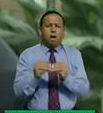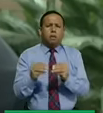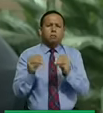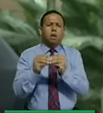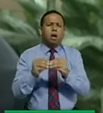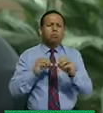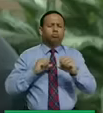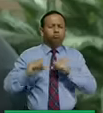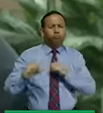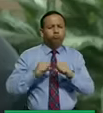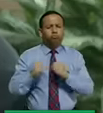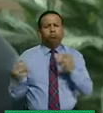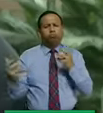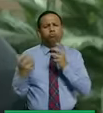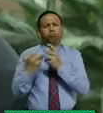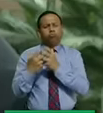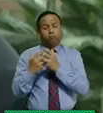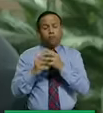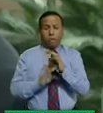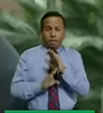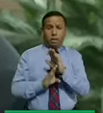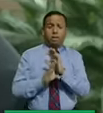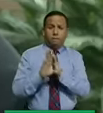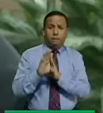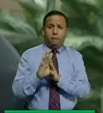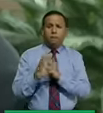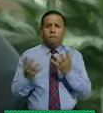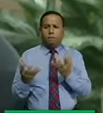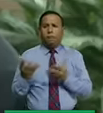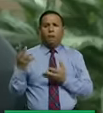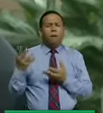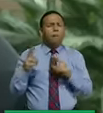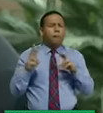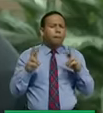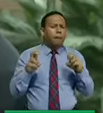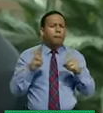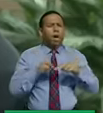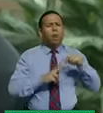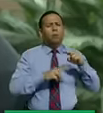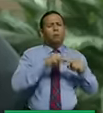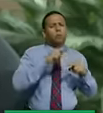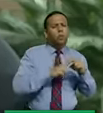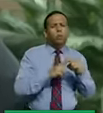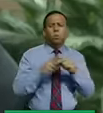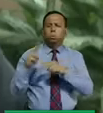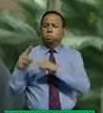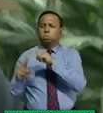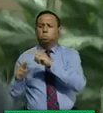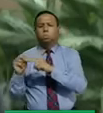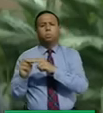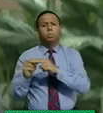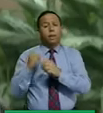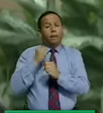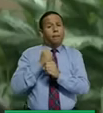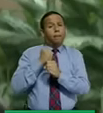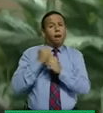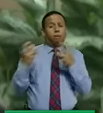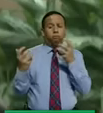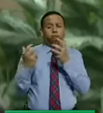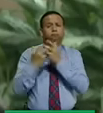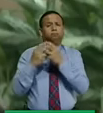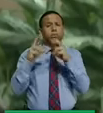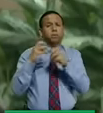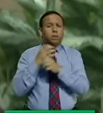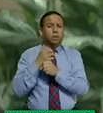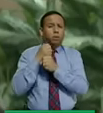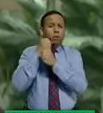y desarrollo en la generación de infraestructura, en el trabajo coordinado en seguridad